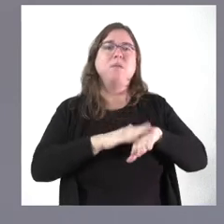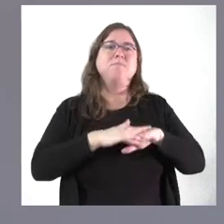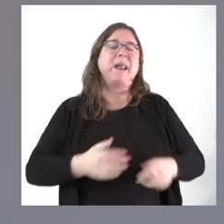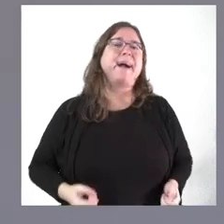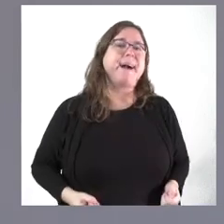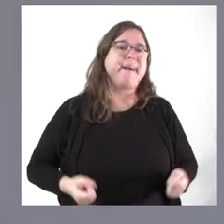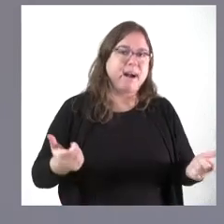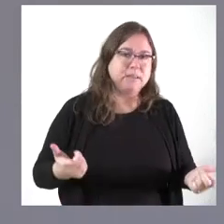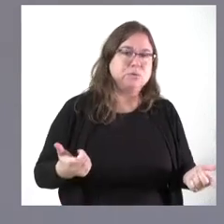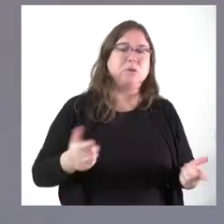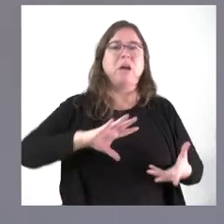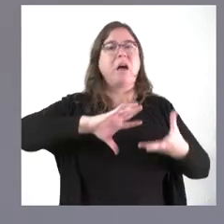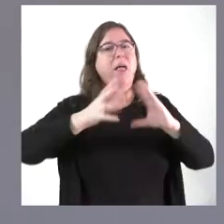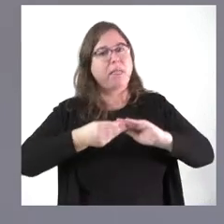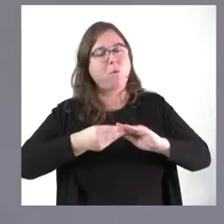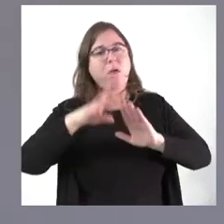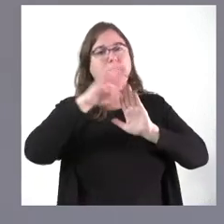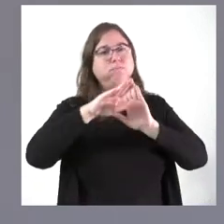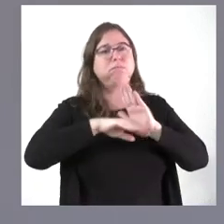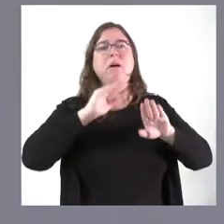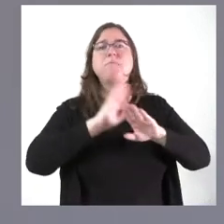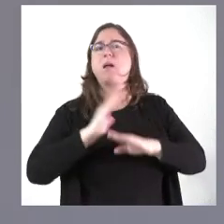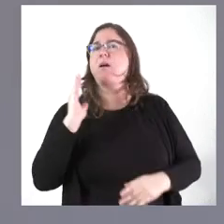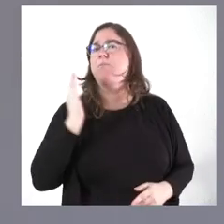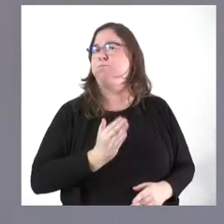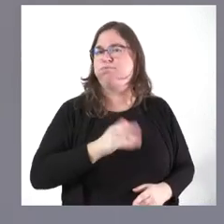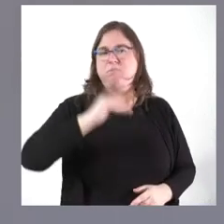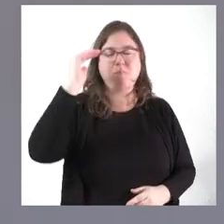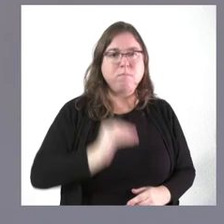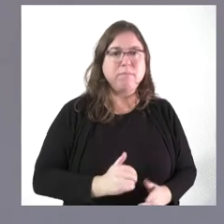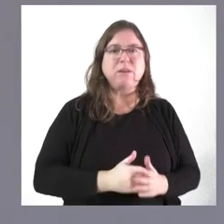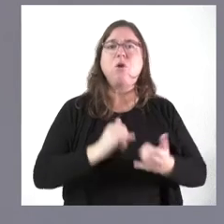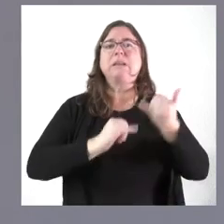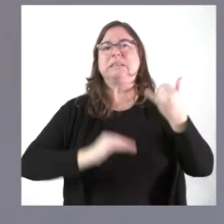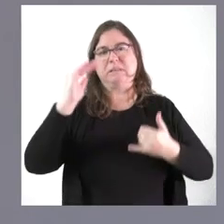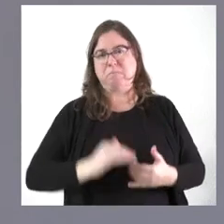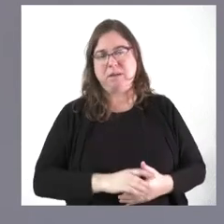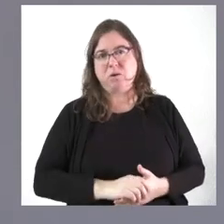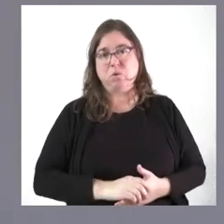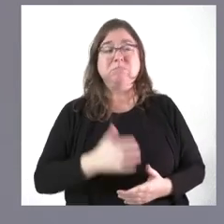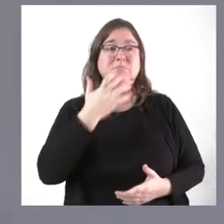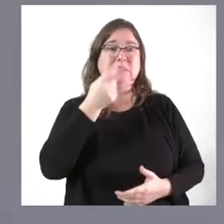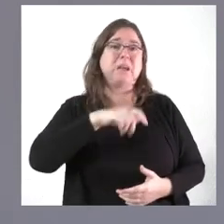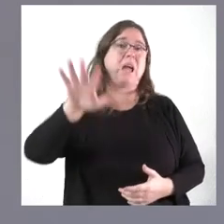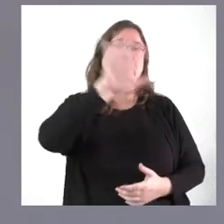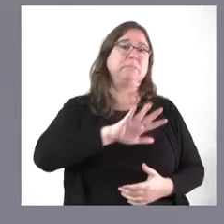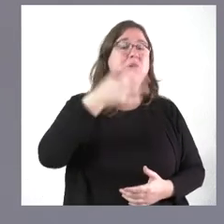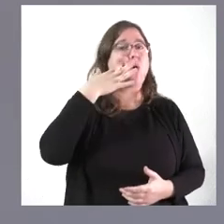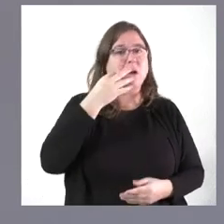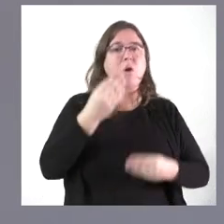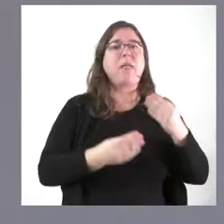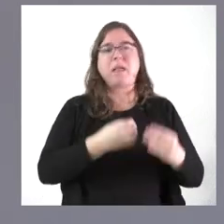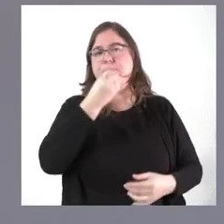creando las condiciones adecuadas para que en castillero el impacto en términos de empleo como consecuencia de la crisis es algo menor que en el conjunto nacional creo que estamos haciendo